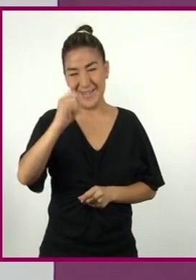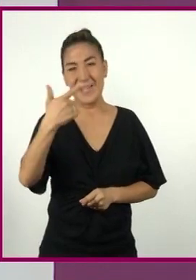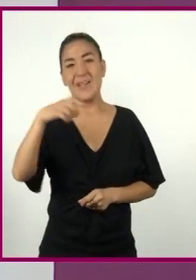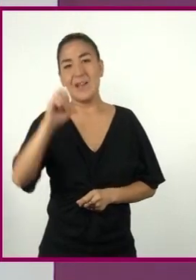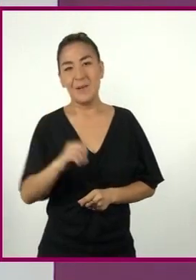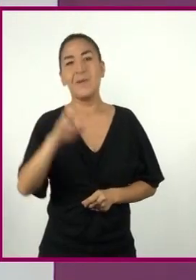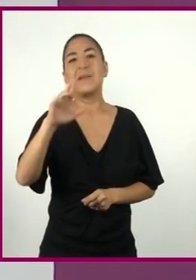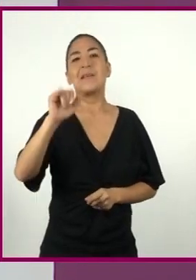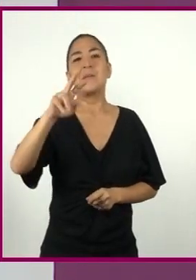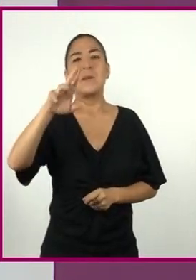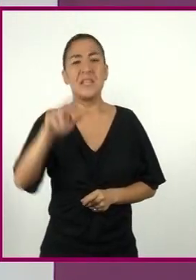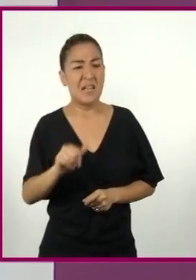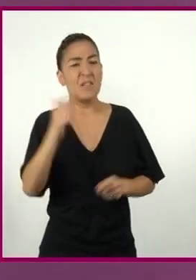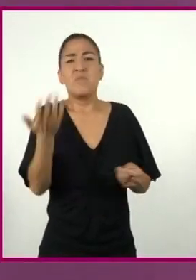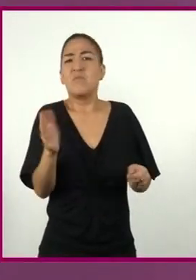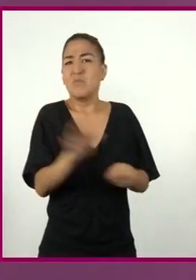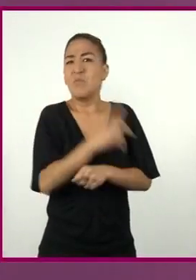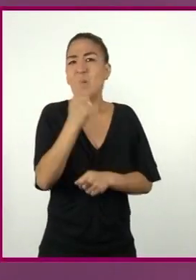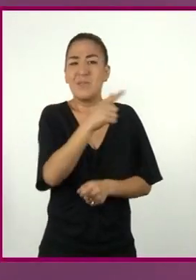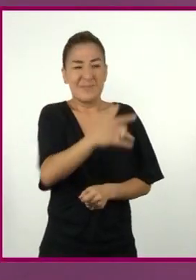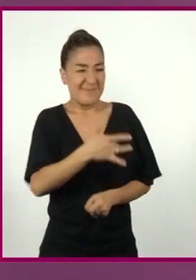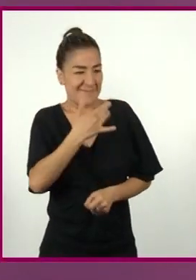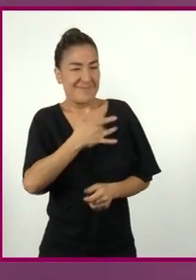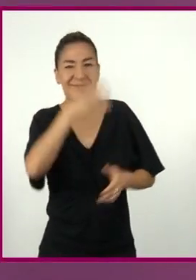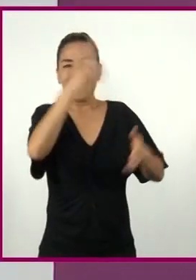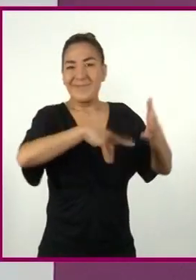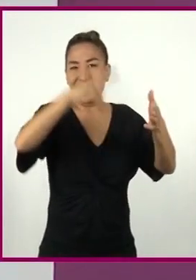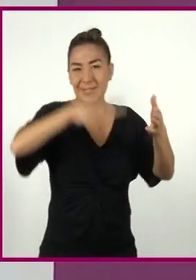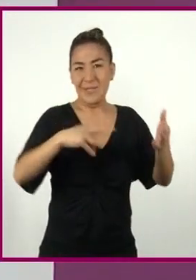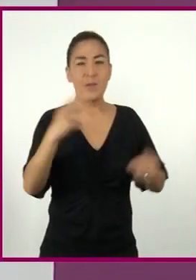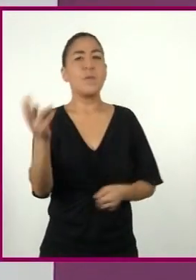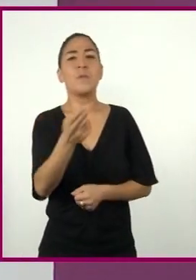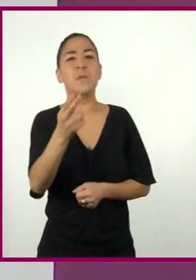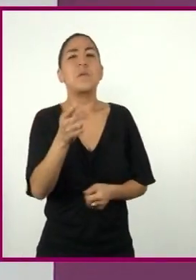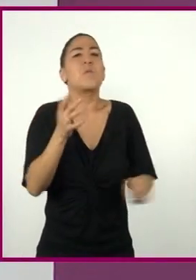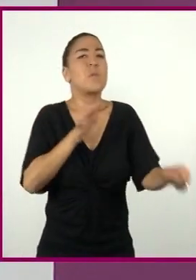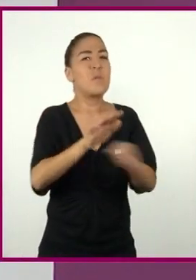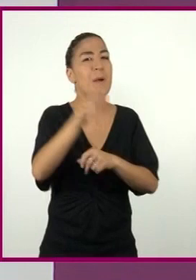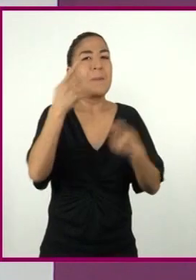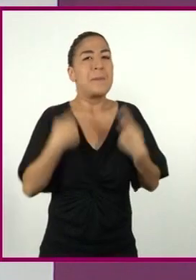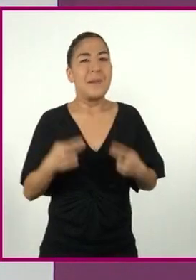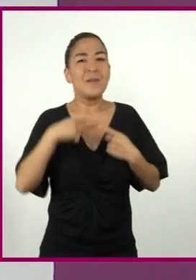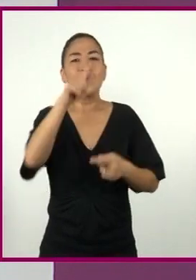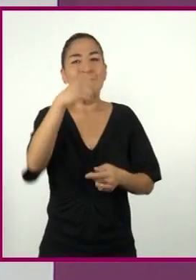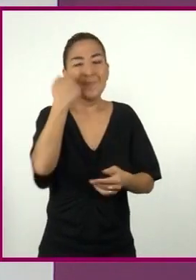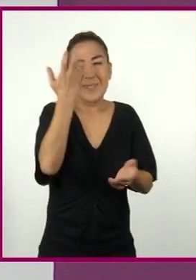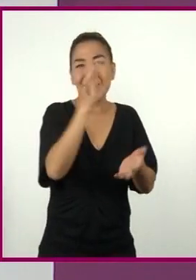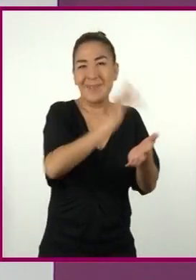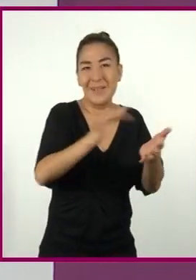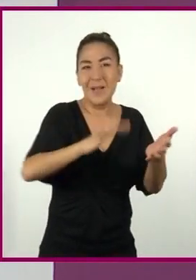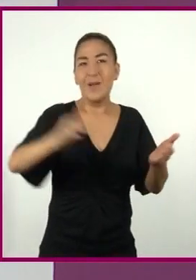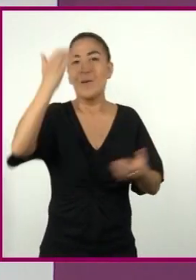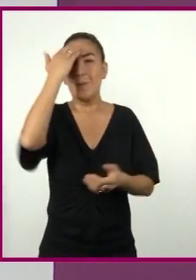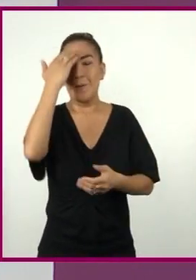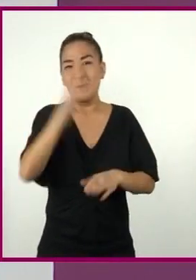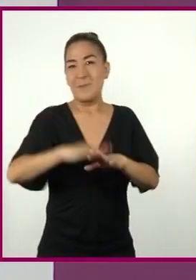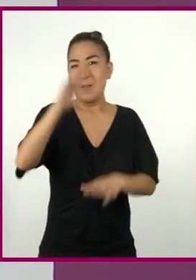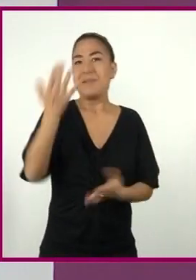a pintar esos murales. ¿Y ustedes? ¿Sobre qué personaje les gustaría leer y conocer